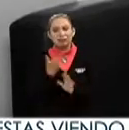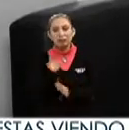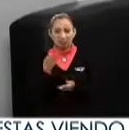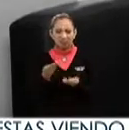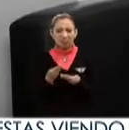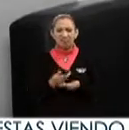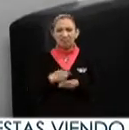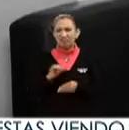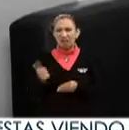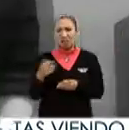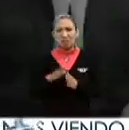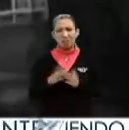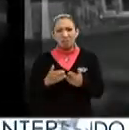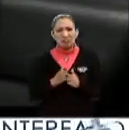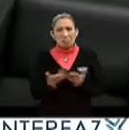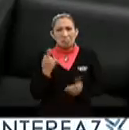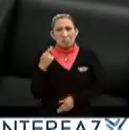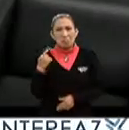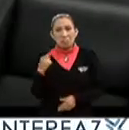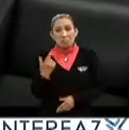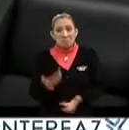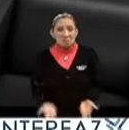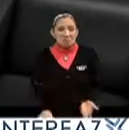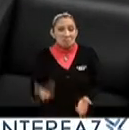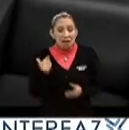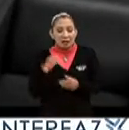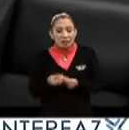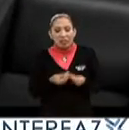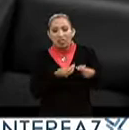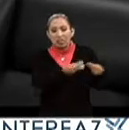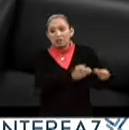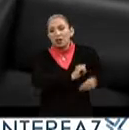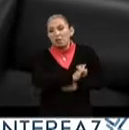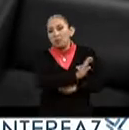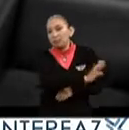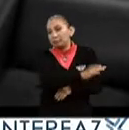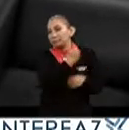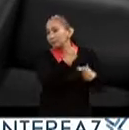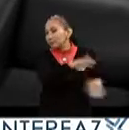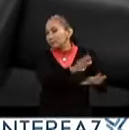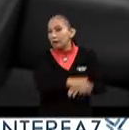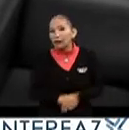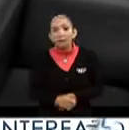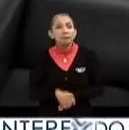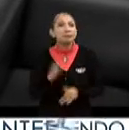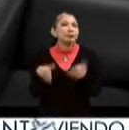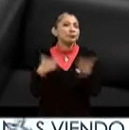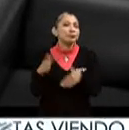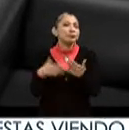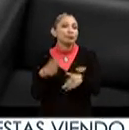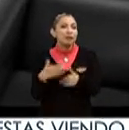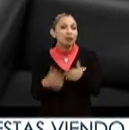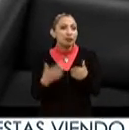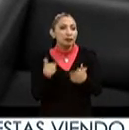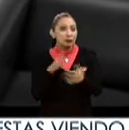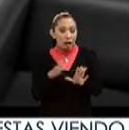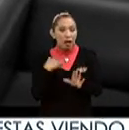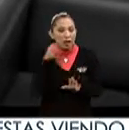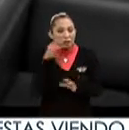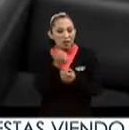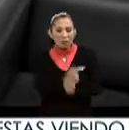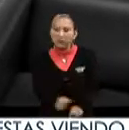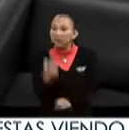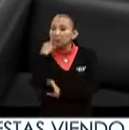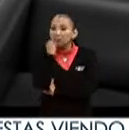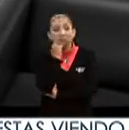alguien le regalaría a alguien más un libro? Y lo dejé guardado, lo dejé arrumbado y tiempo después recuerdo haber estado bastante